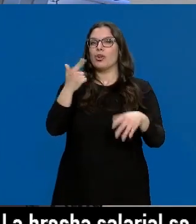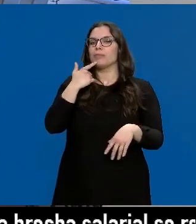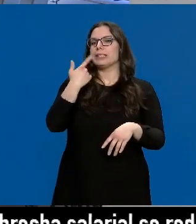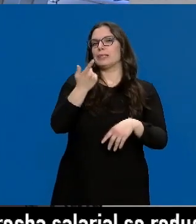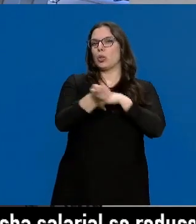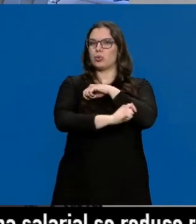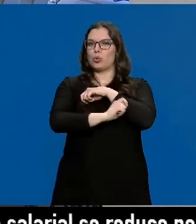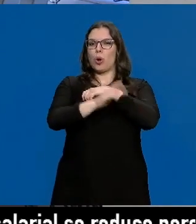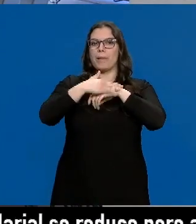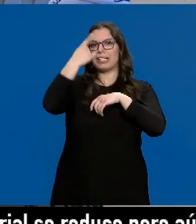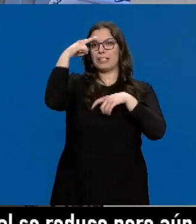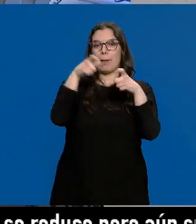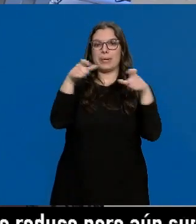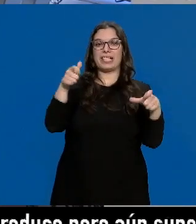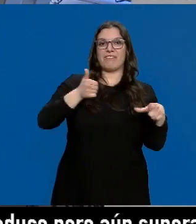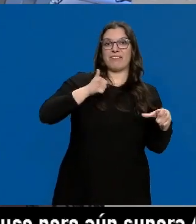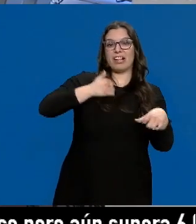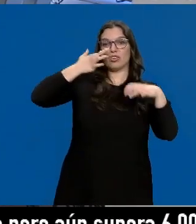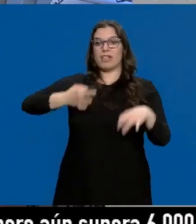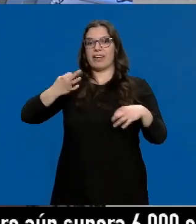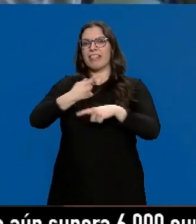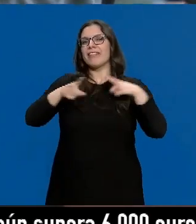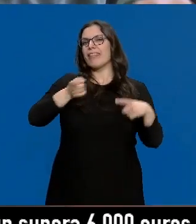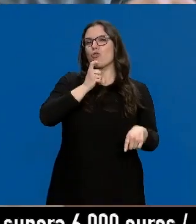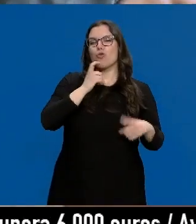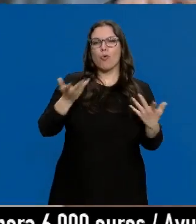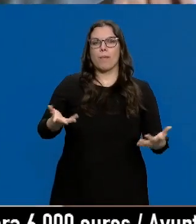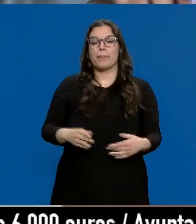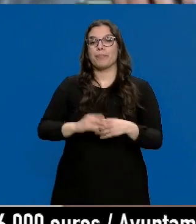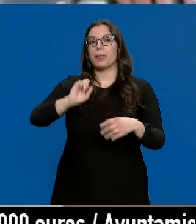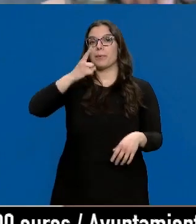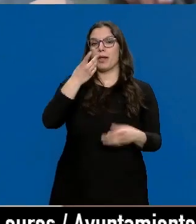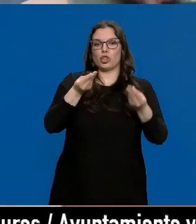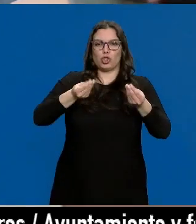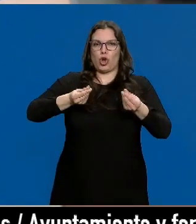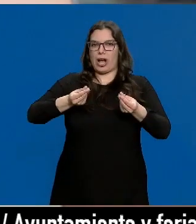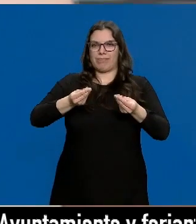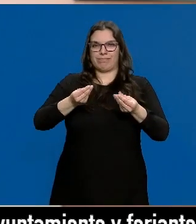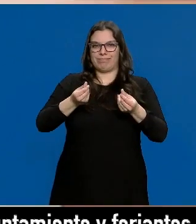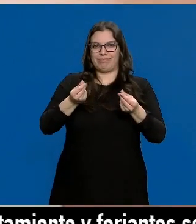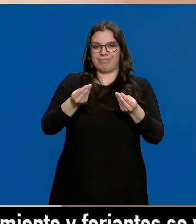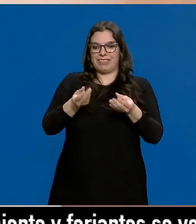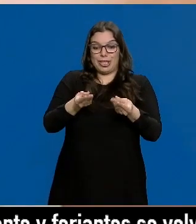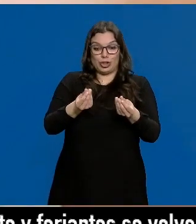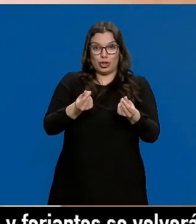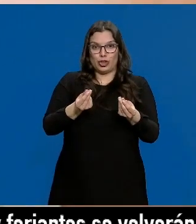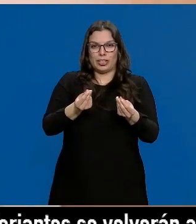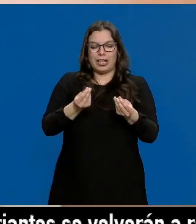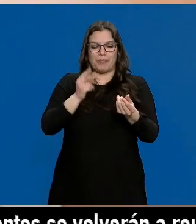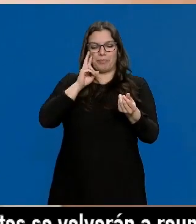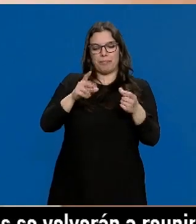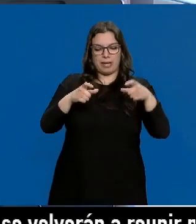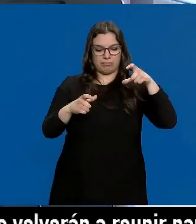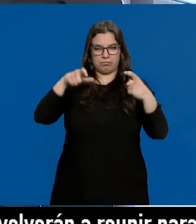pueda diferenciar un billete falso de uno auténtico. Lo primero que tenemos que hacer es tocar el billete, mirar